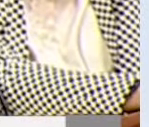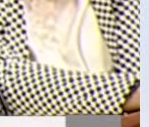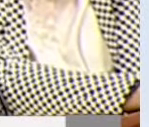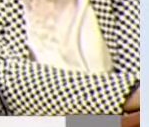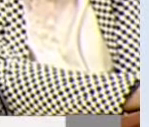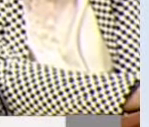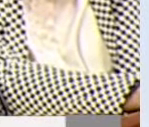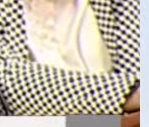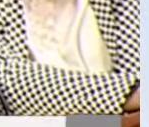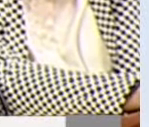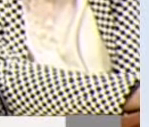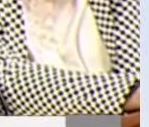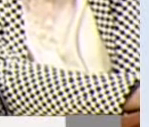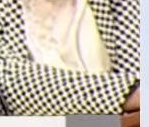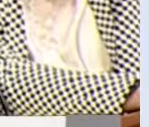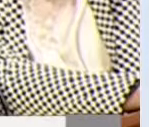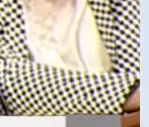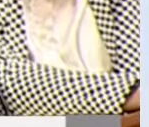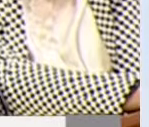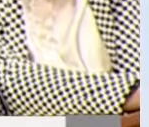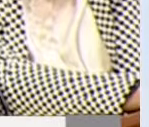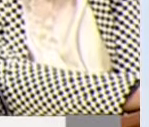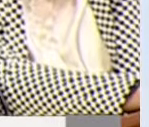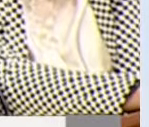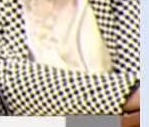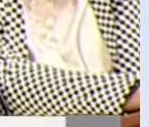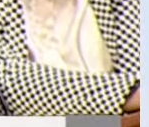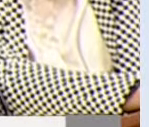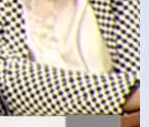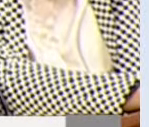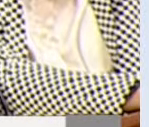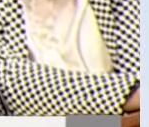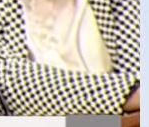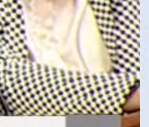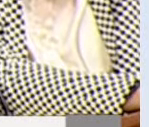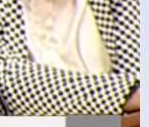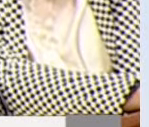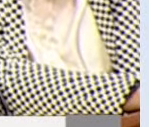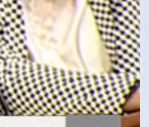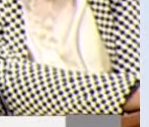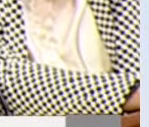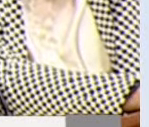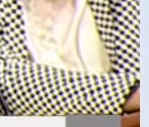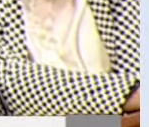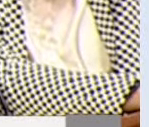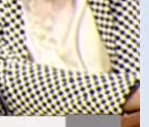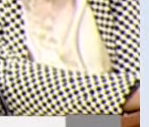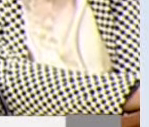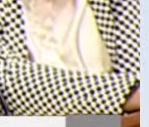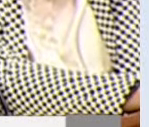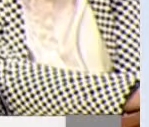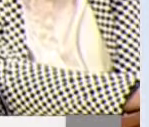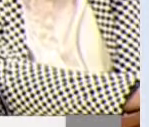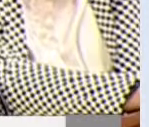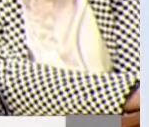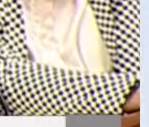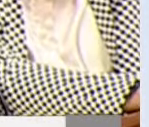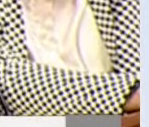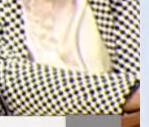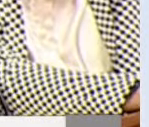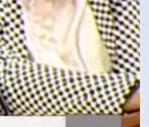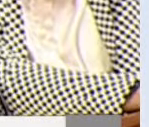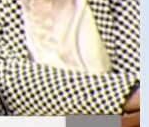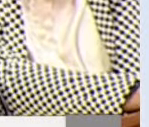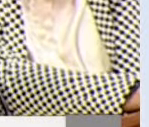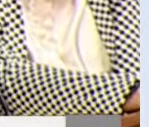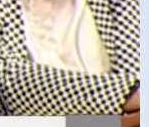megapuerto de Chancay, presidente, lo importante es tratar de buscar que haya una red vial para que podamos tener